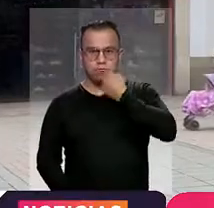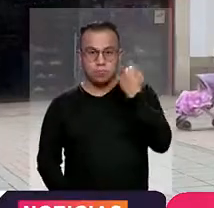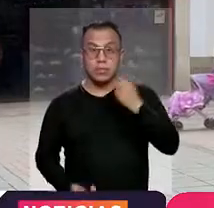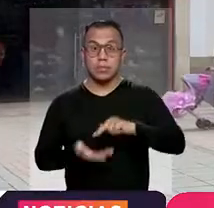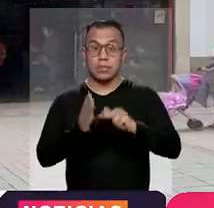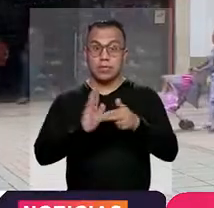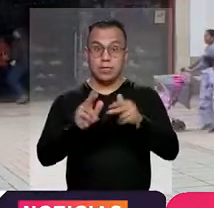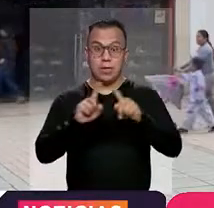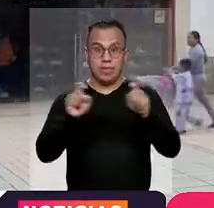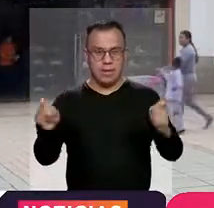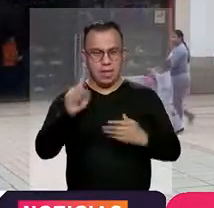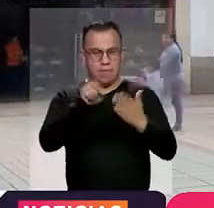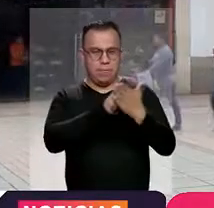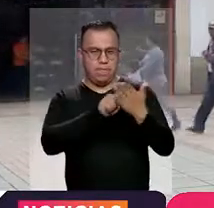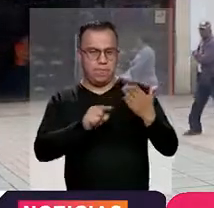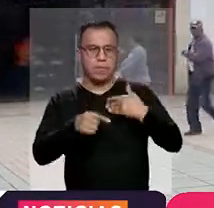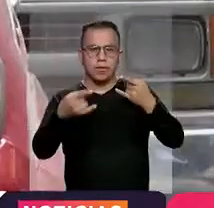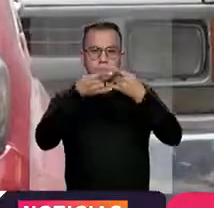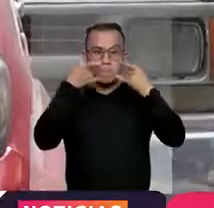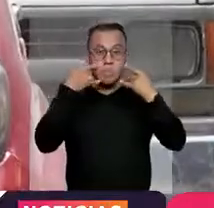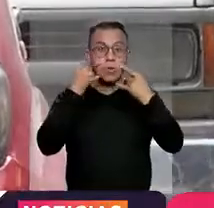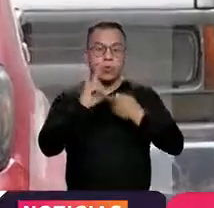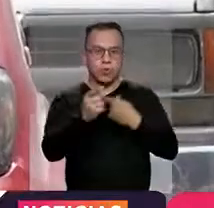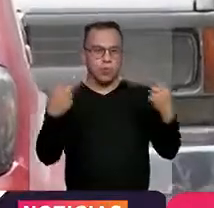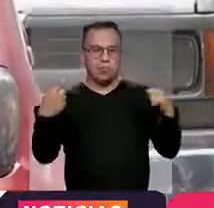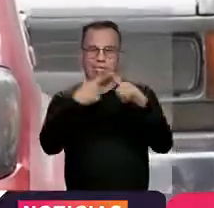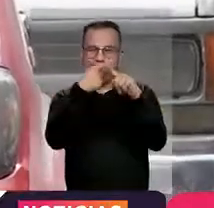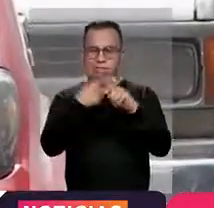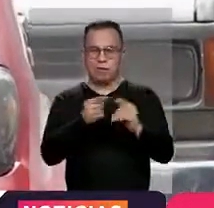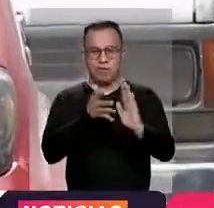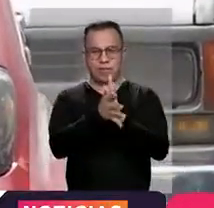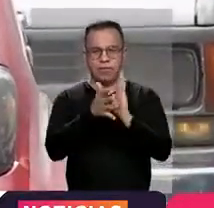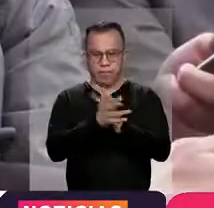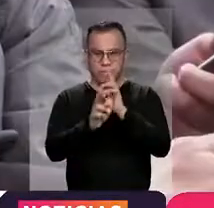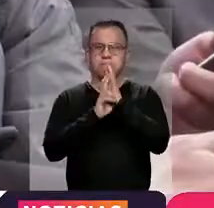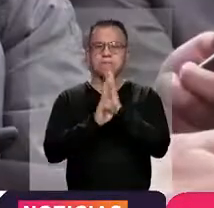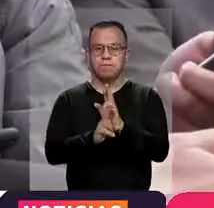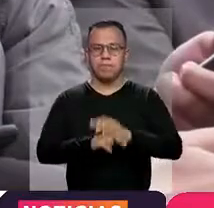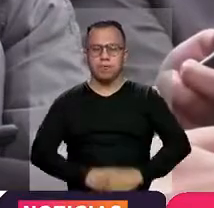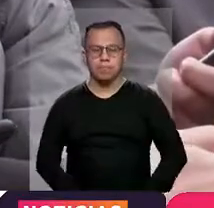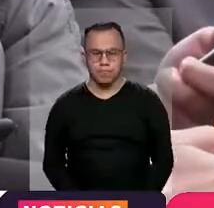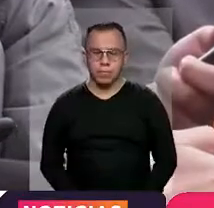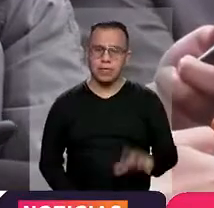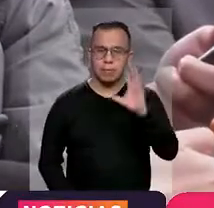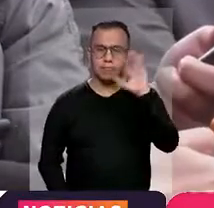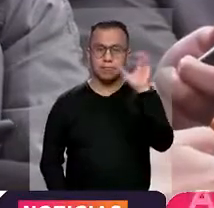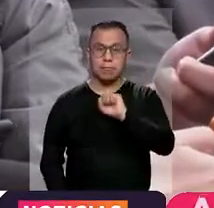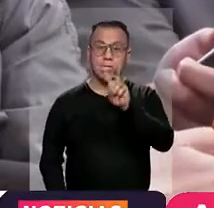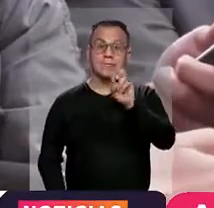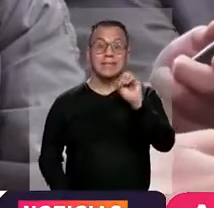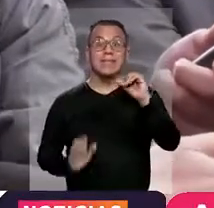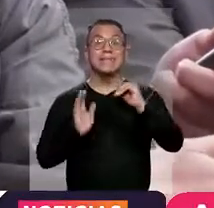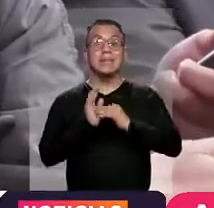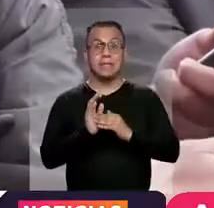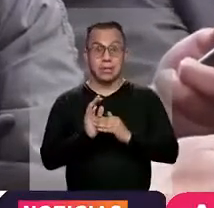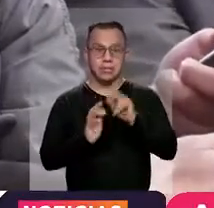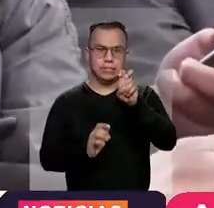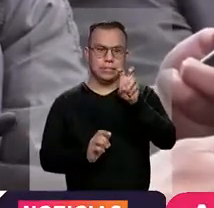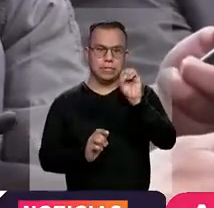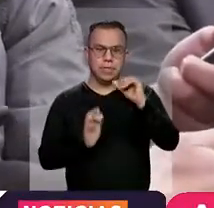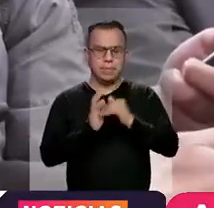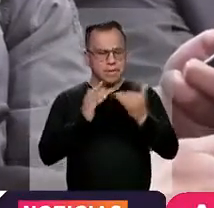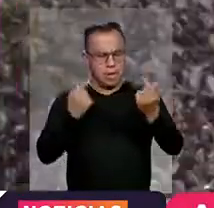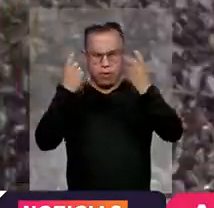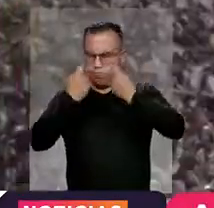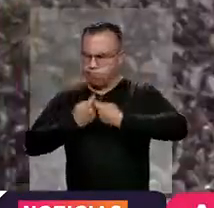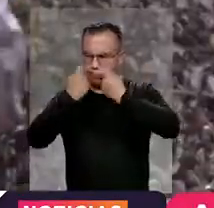exenta del levantamiento de la restricción por bases de datos cruzadas, ya hay respuesta. Identificamos más de 70.000 personas, esos cruces los